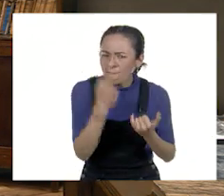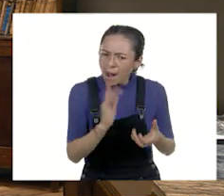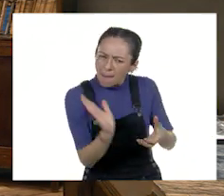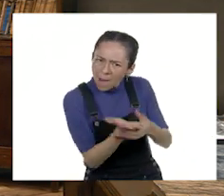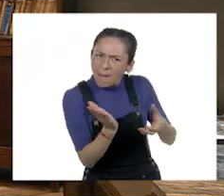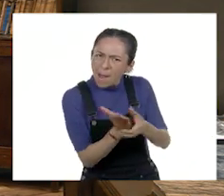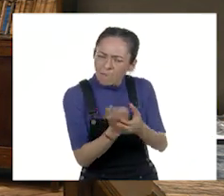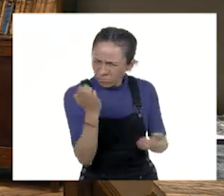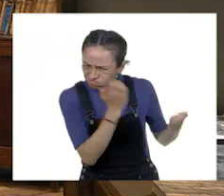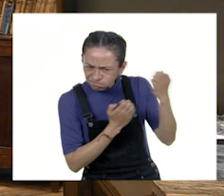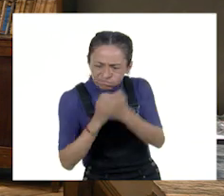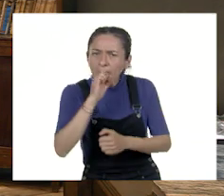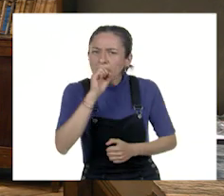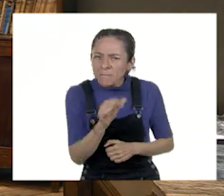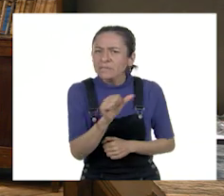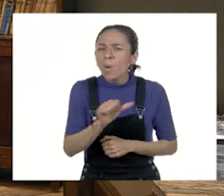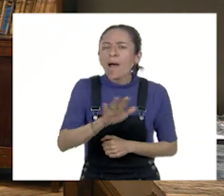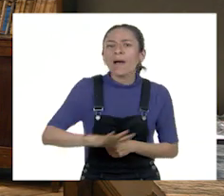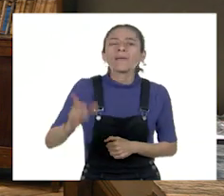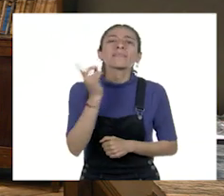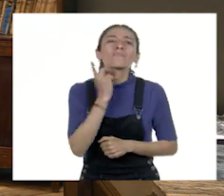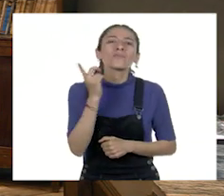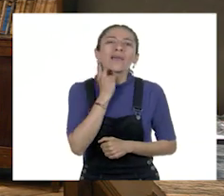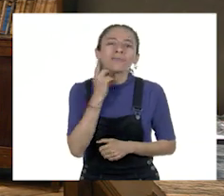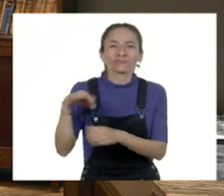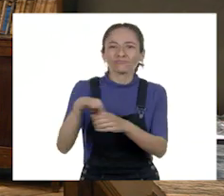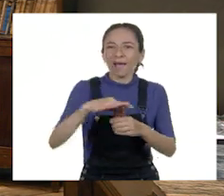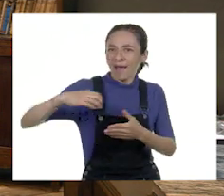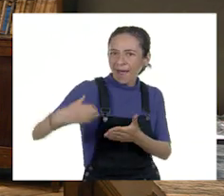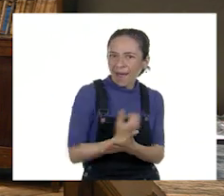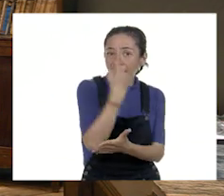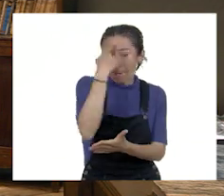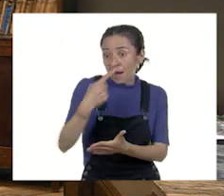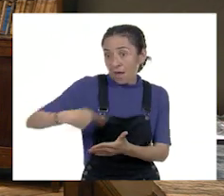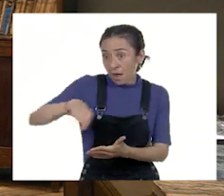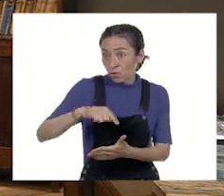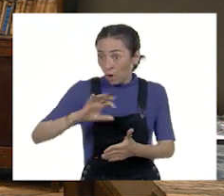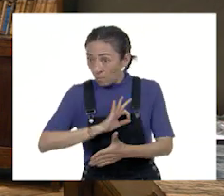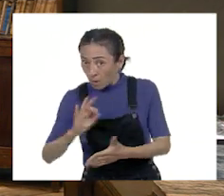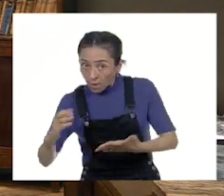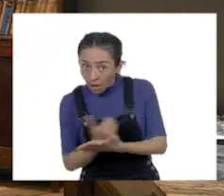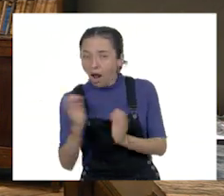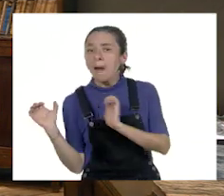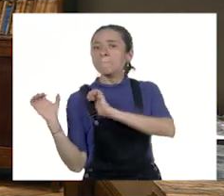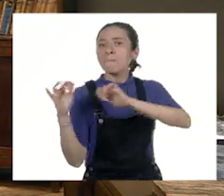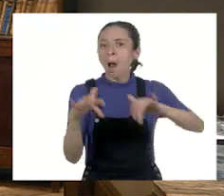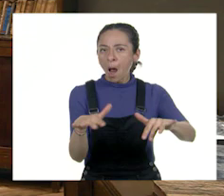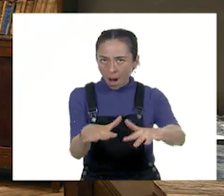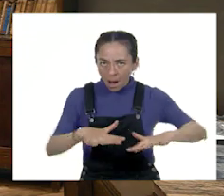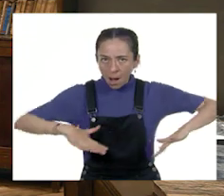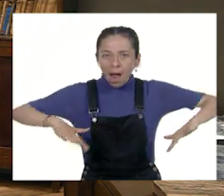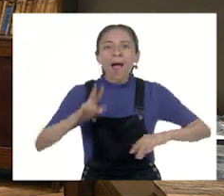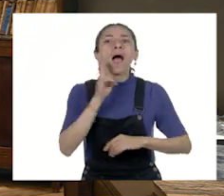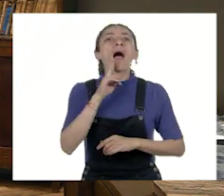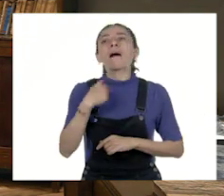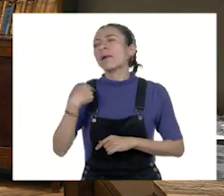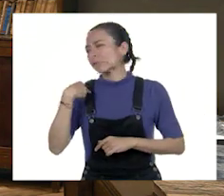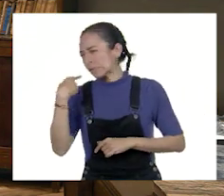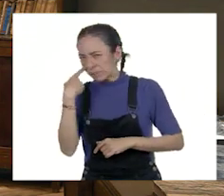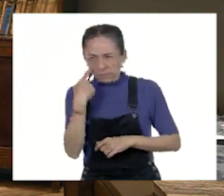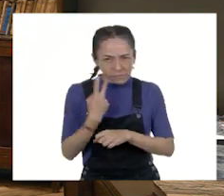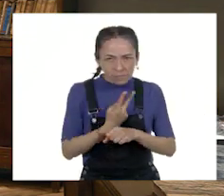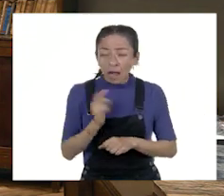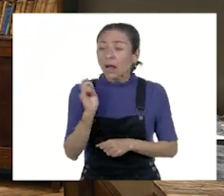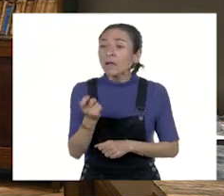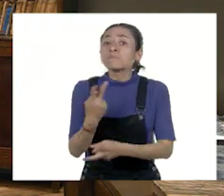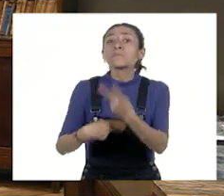electos para el Congreso, para ver si todo estaba en orden y si no había algún chanchullo por allí, que no se fueran a presentar dos